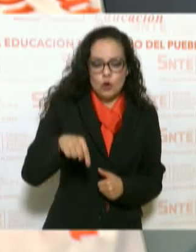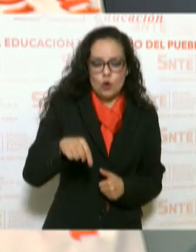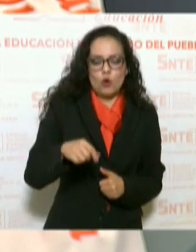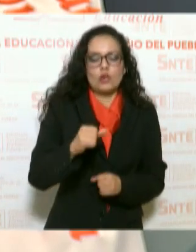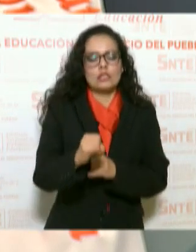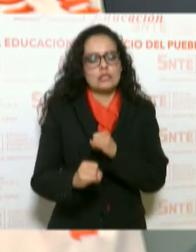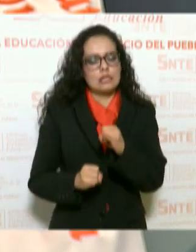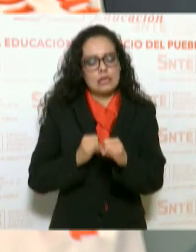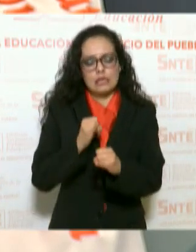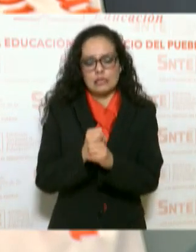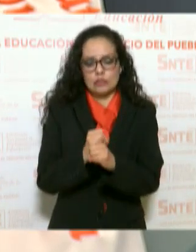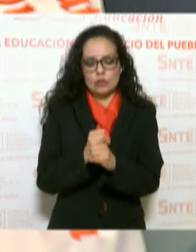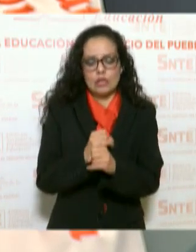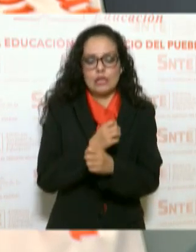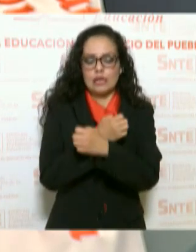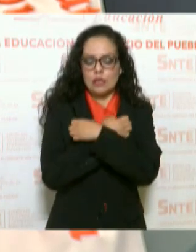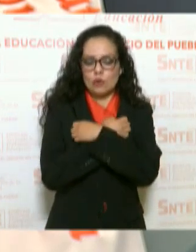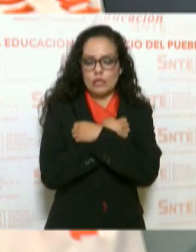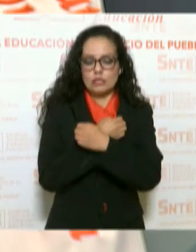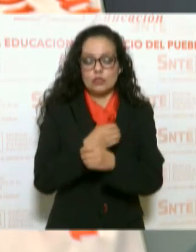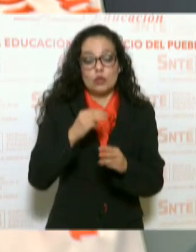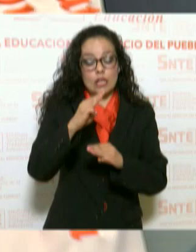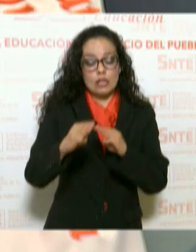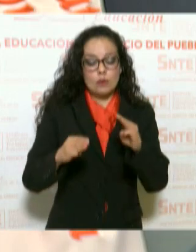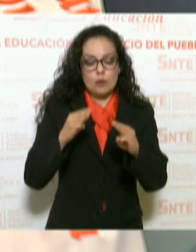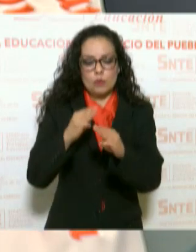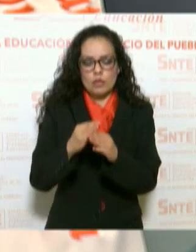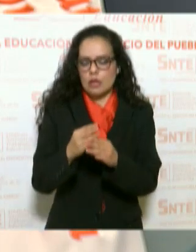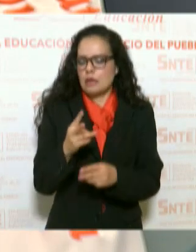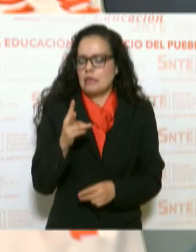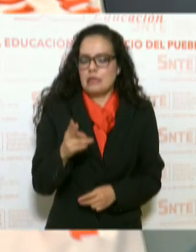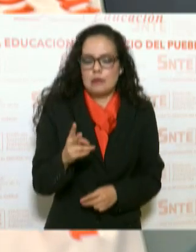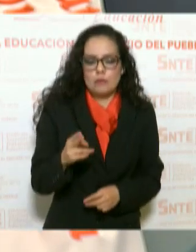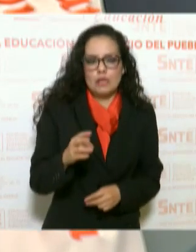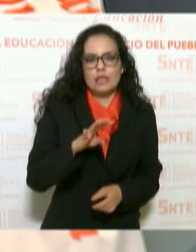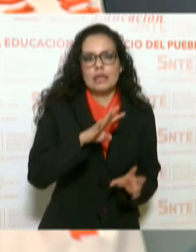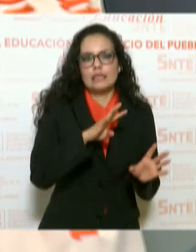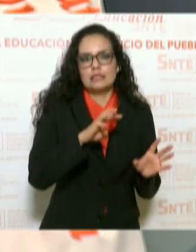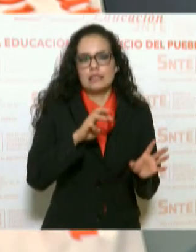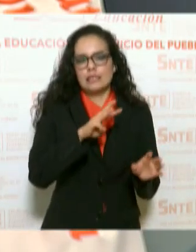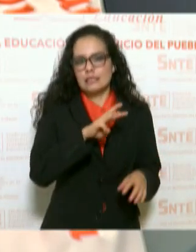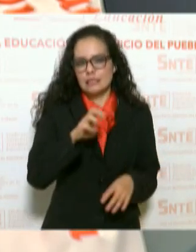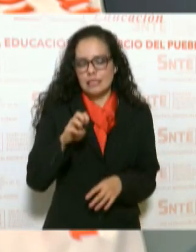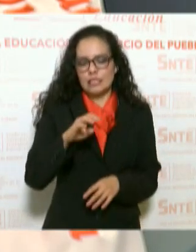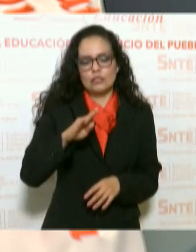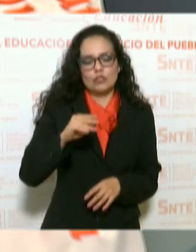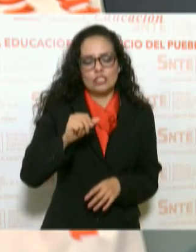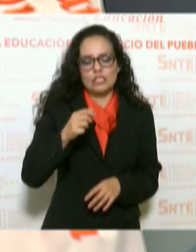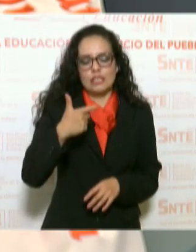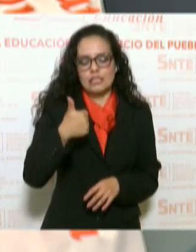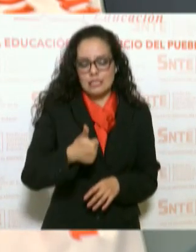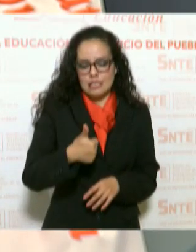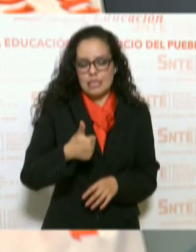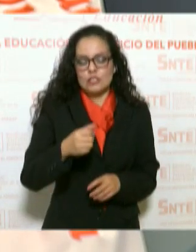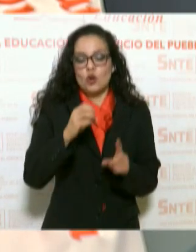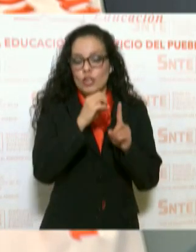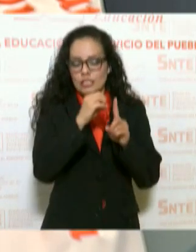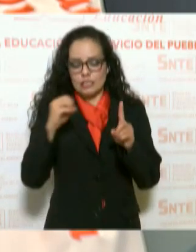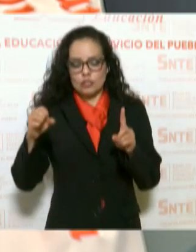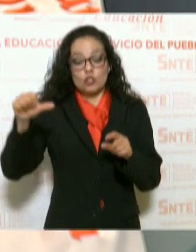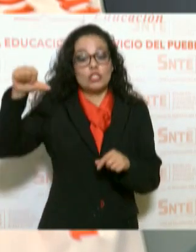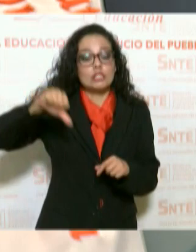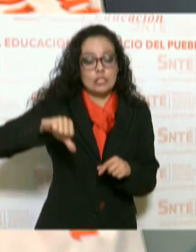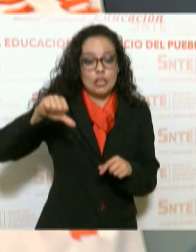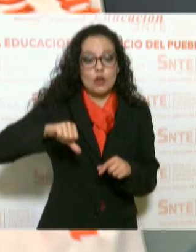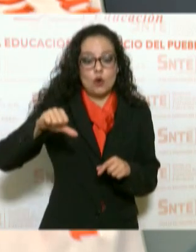y también en las 383 organizaciones que hoy la conforman y que representan a más de